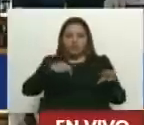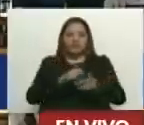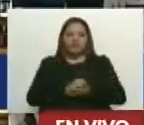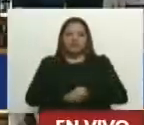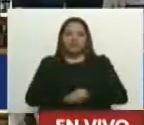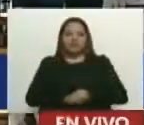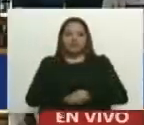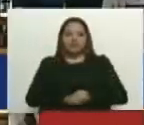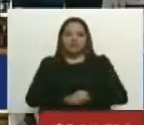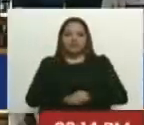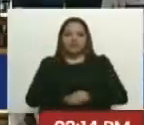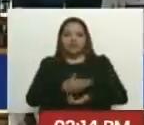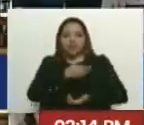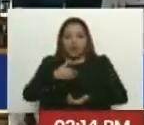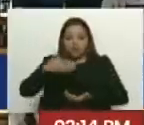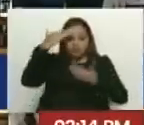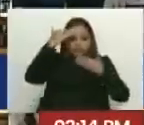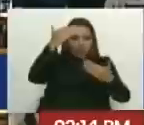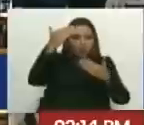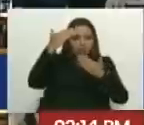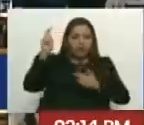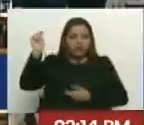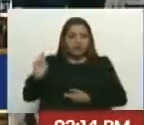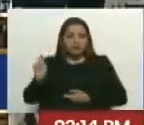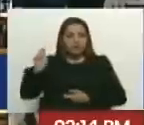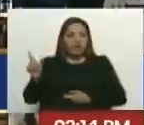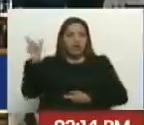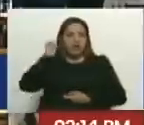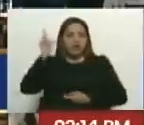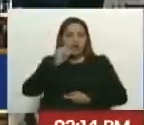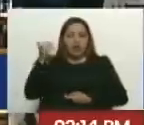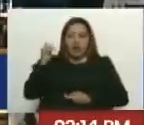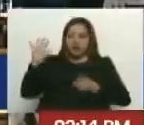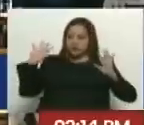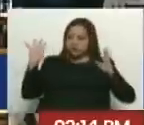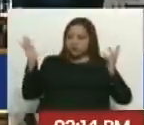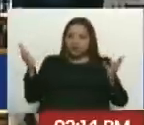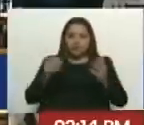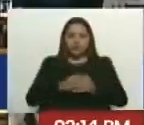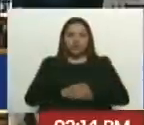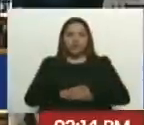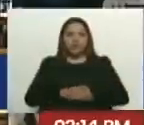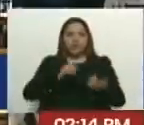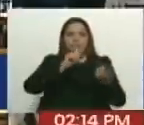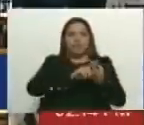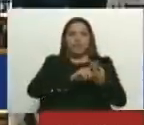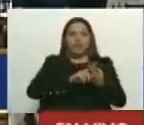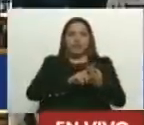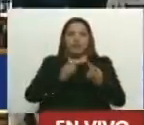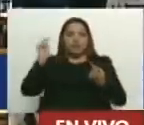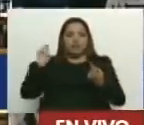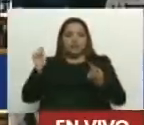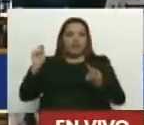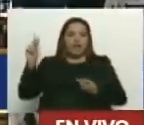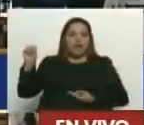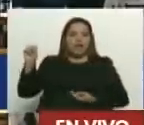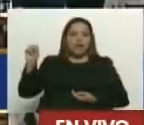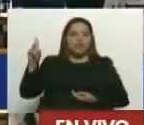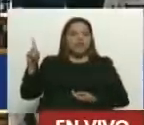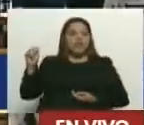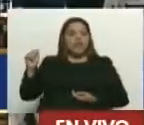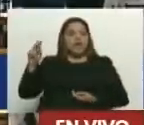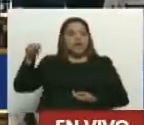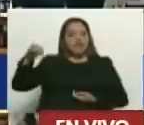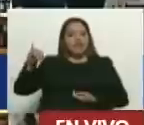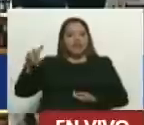Quiero saludar a los diputados y diputadas también que están acá. Nos acompaña la diputada Daniela Lapente, la diputada Yurami